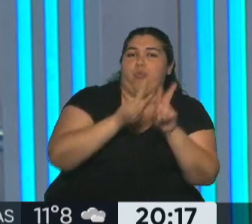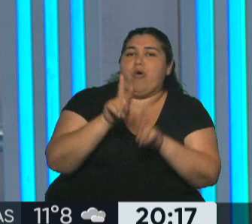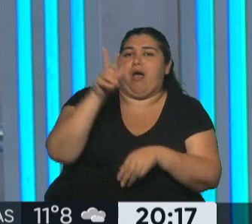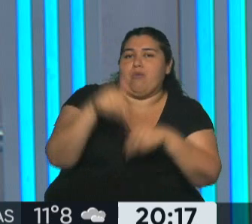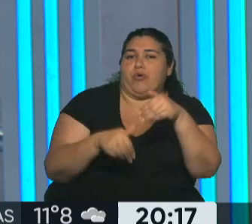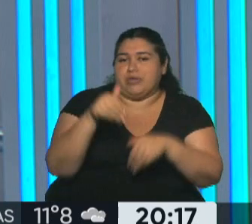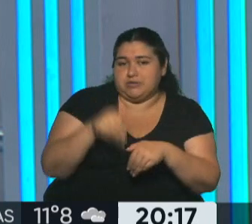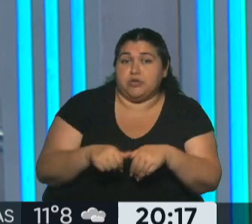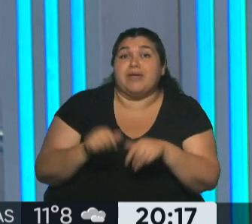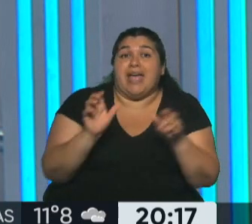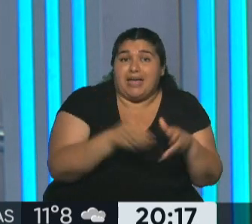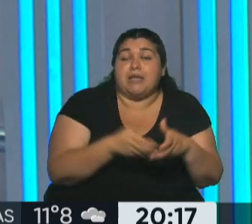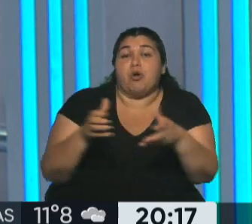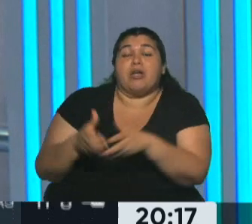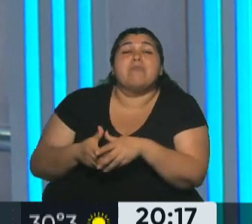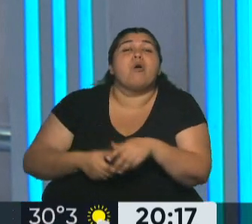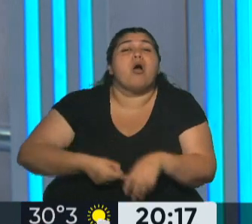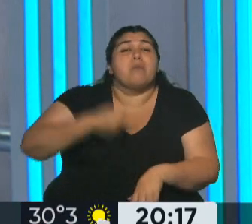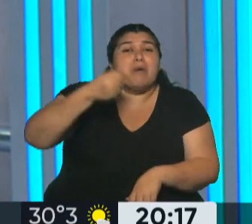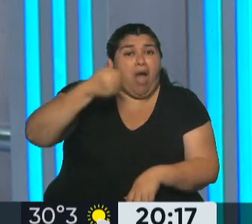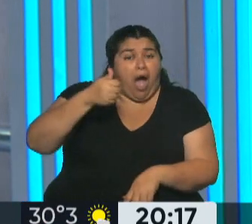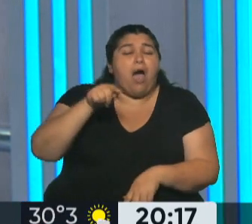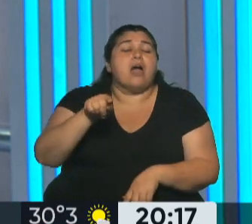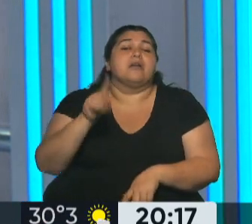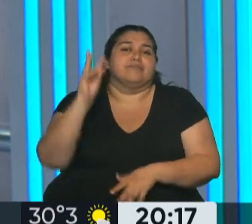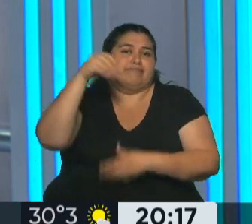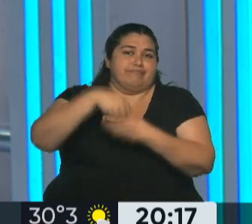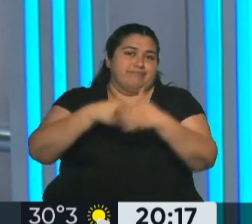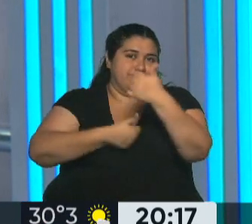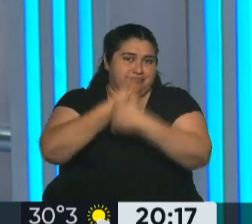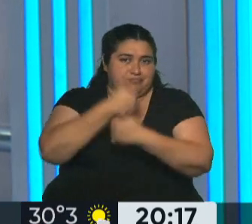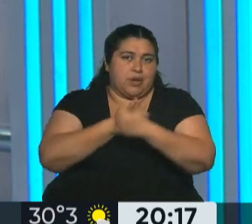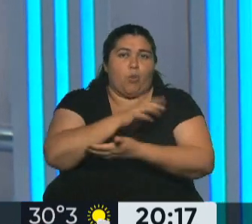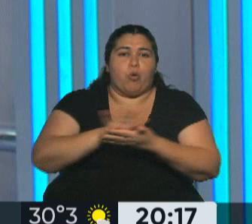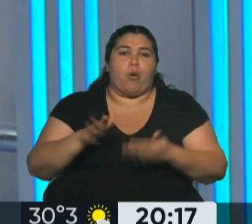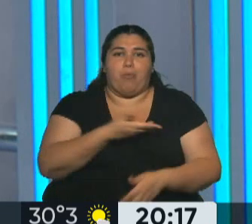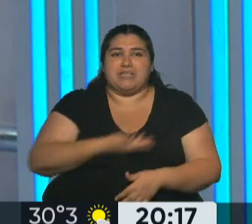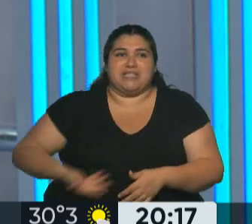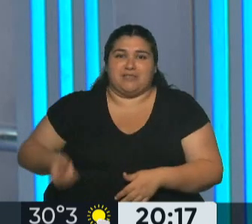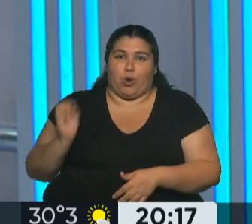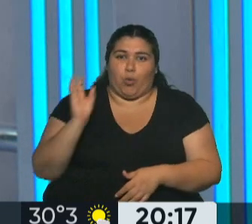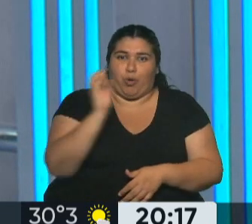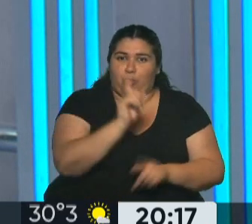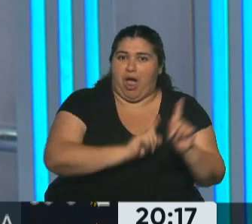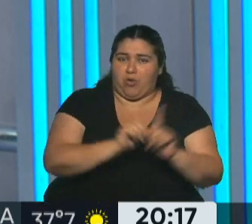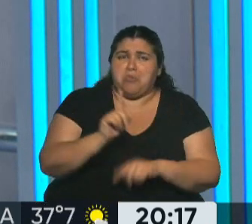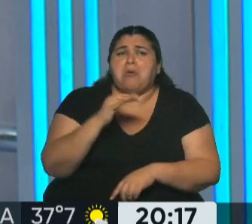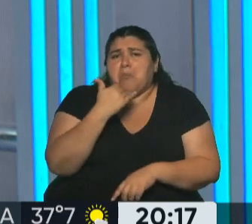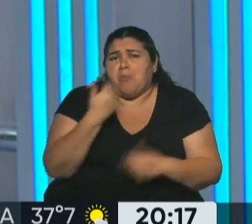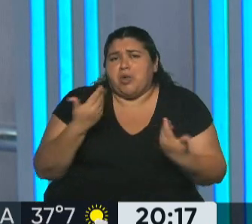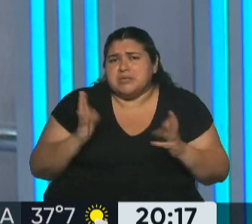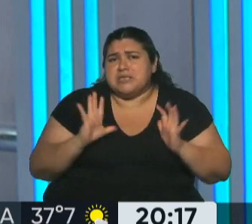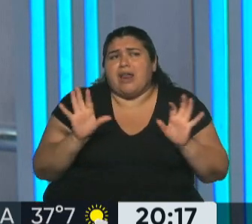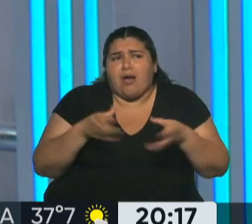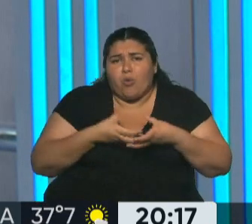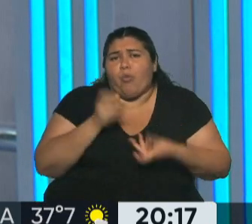equipos del fútbol de primera división con acto electoral y con nuevo presidente no porque Más allá de que cambien quizá o o que